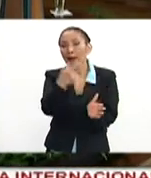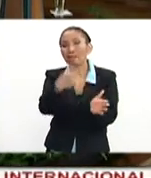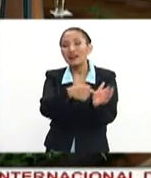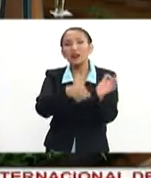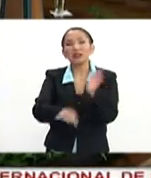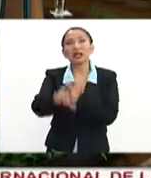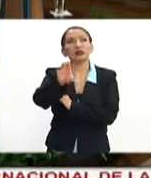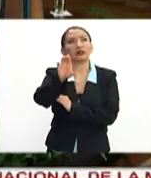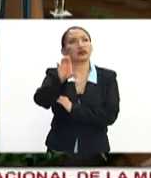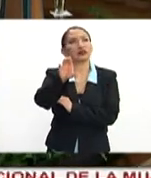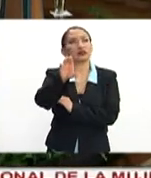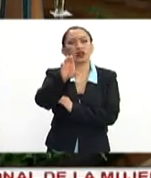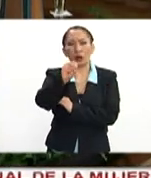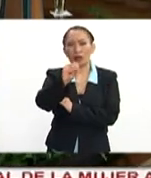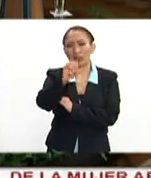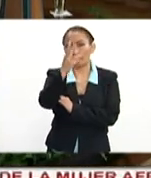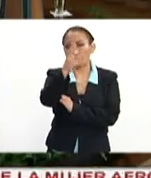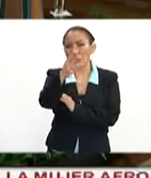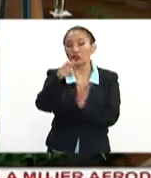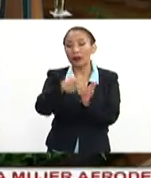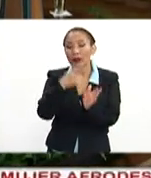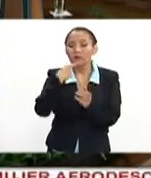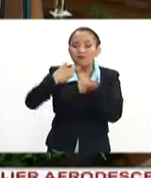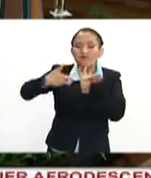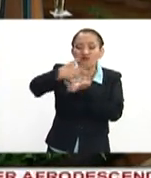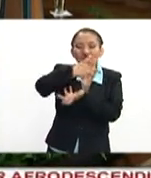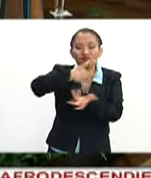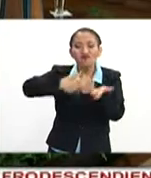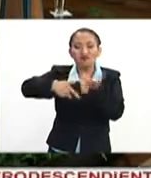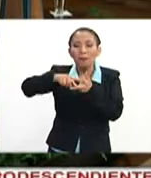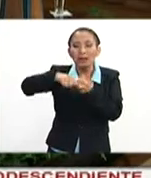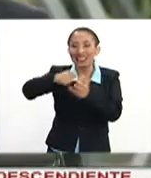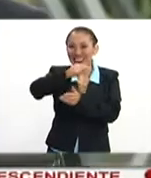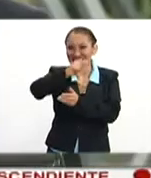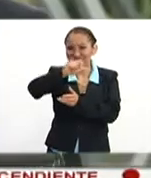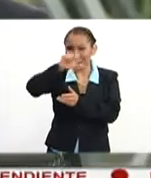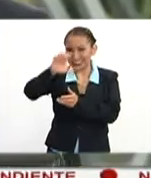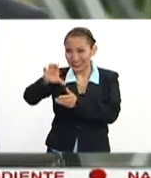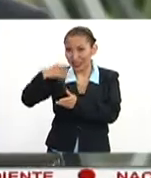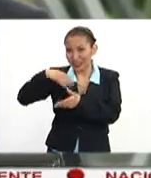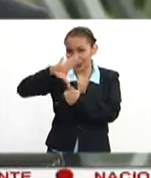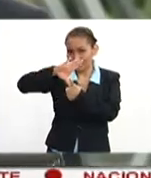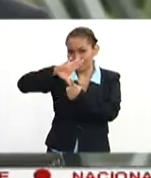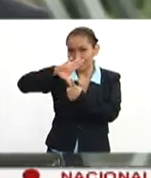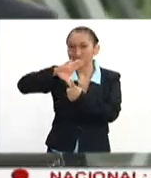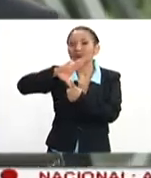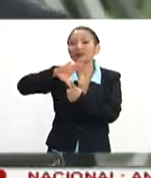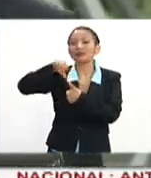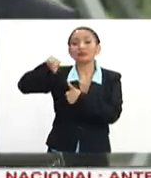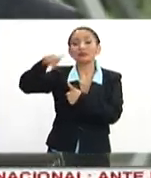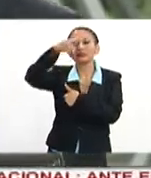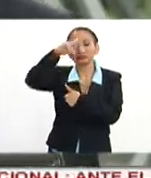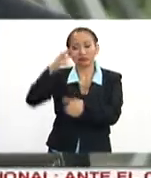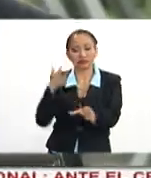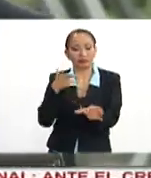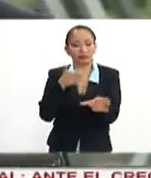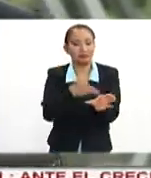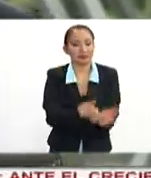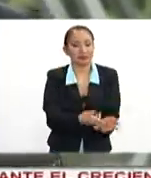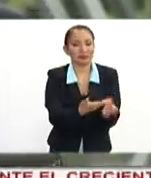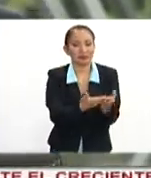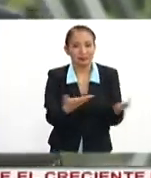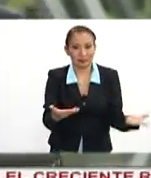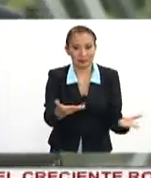de 1993 cuando comenzaron las negociaciones del Tratado de Libre Comercio de América del Norte, donde México ya